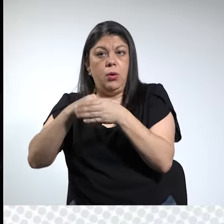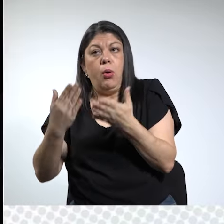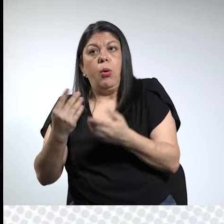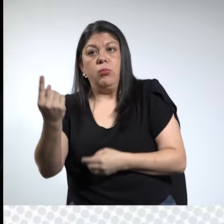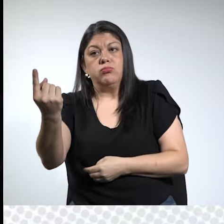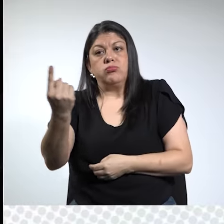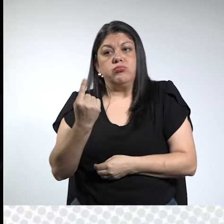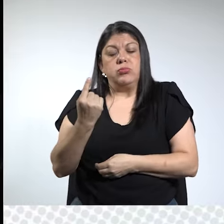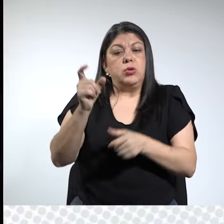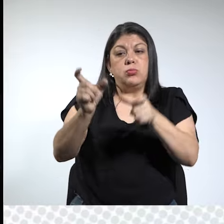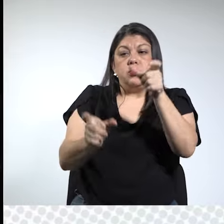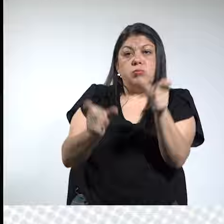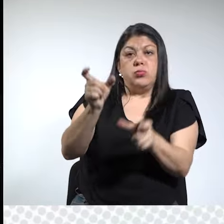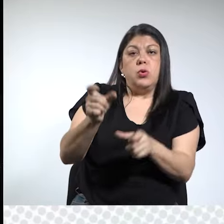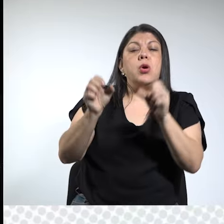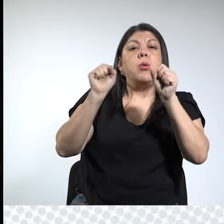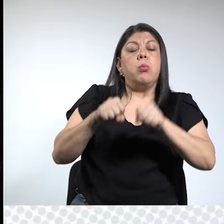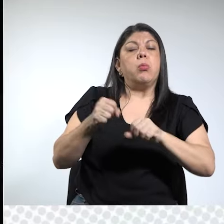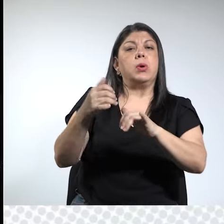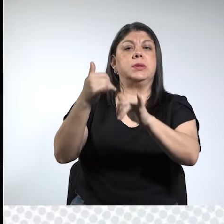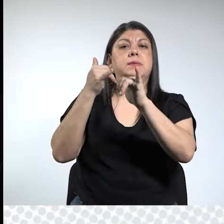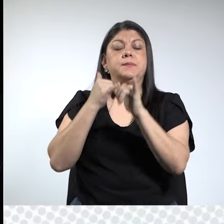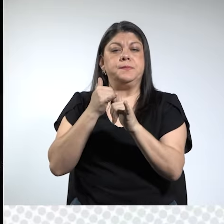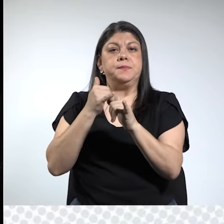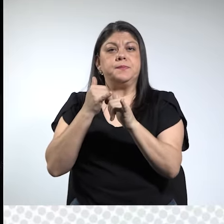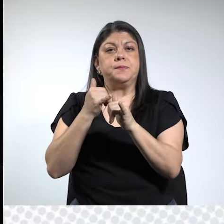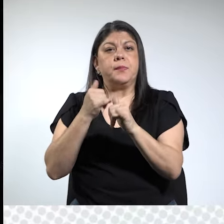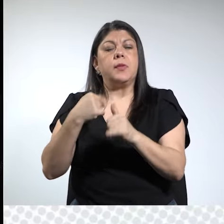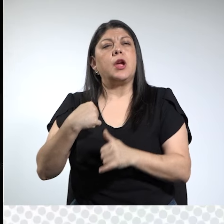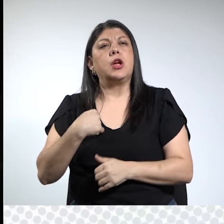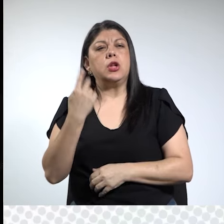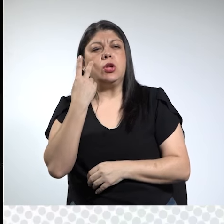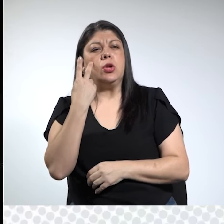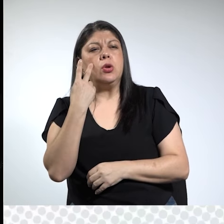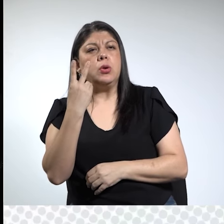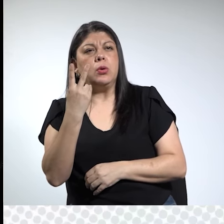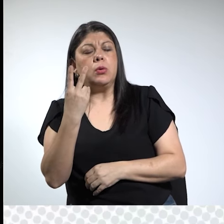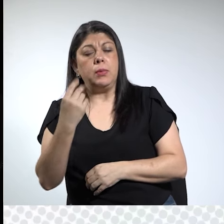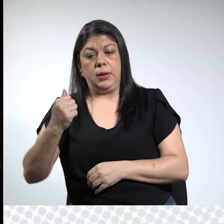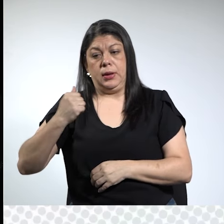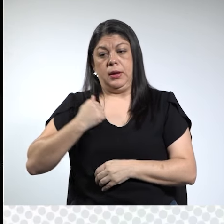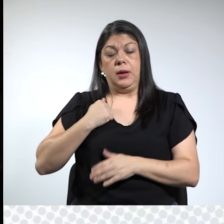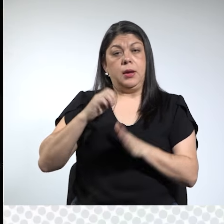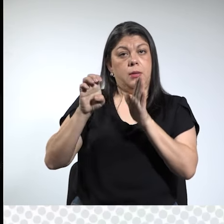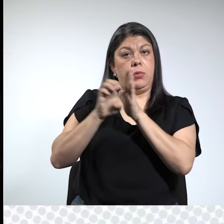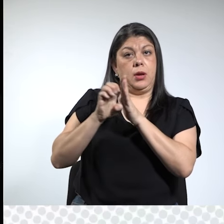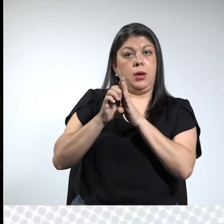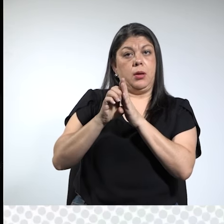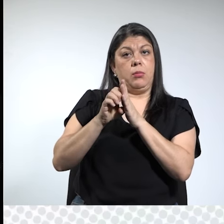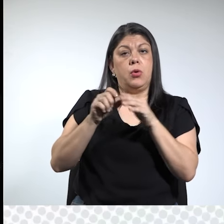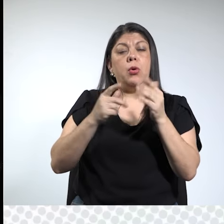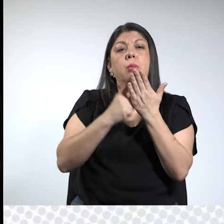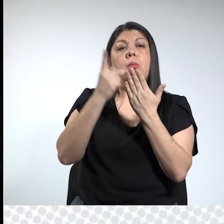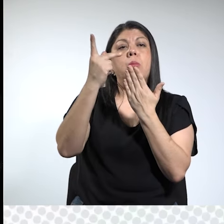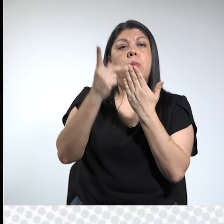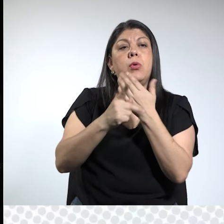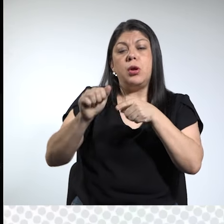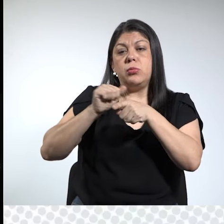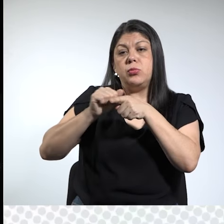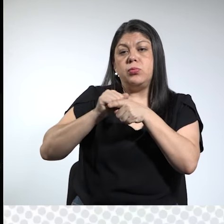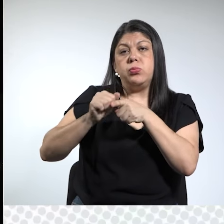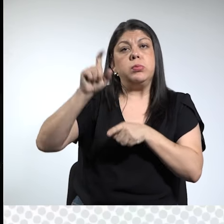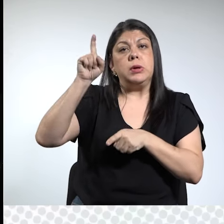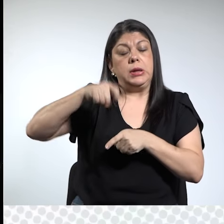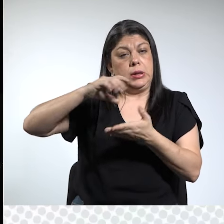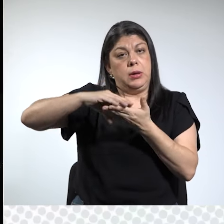vienen a hacer algún trámite puedan denunciarlo. A mí me ha tocado ver en Canadá los programas de entrenamiento que lo hacen a uno